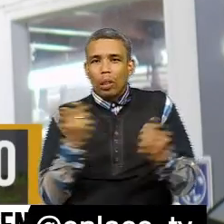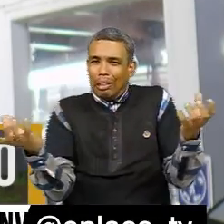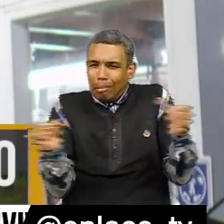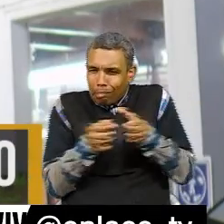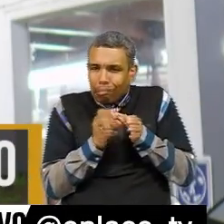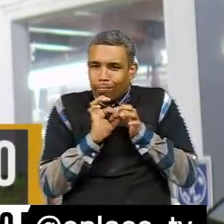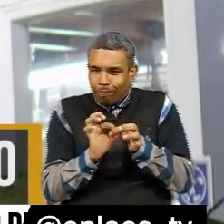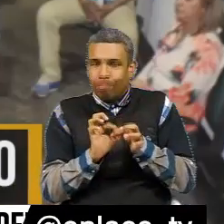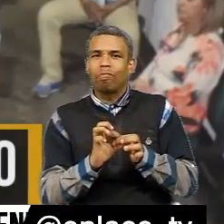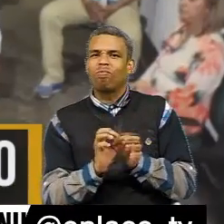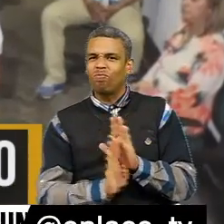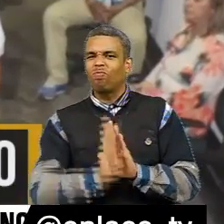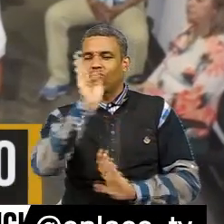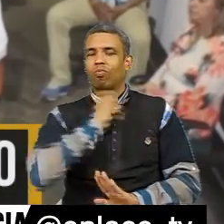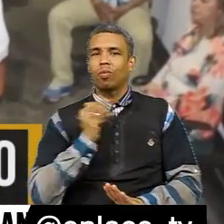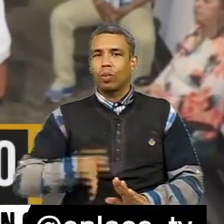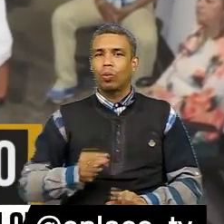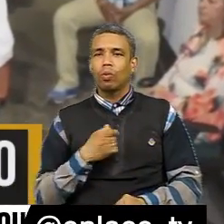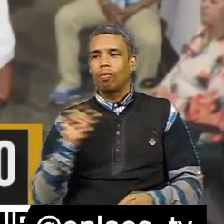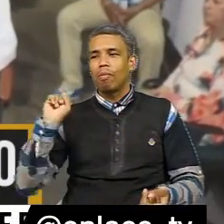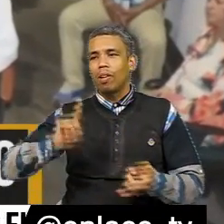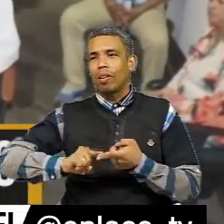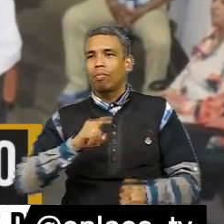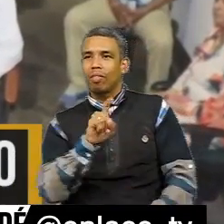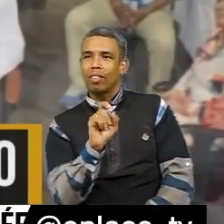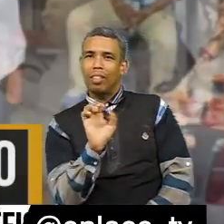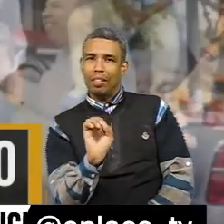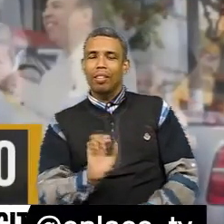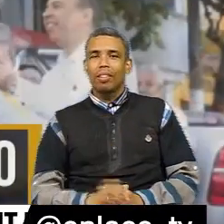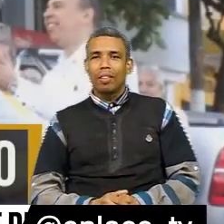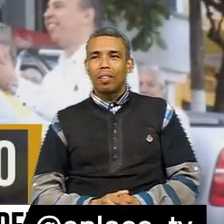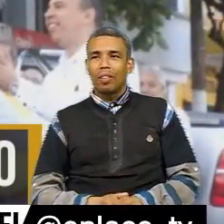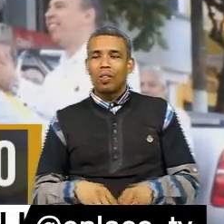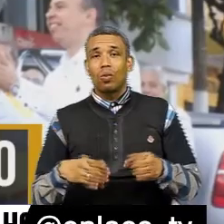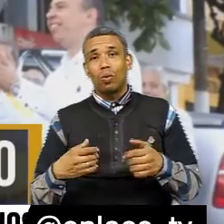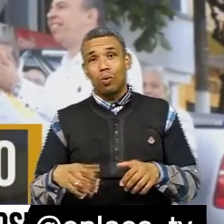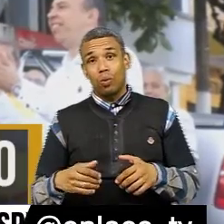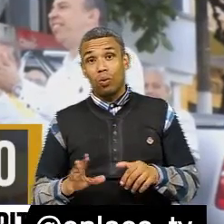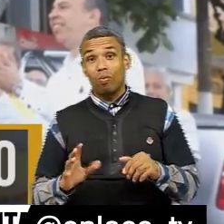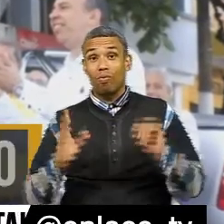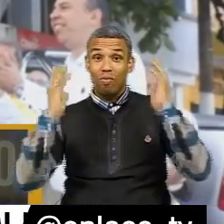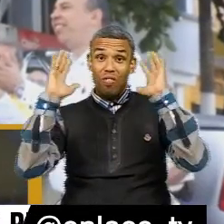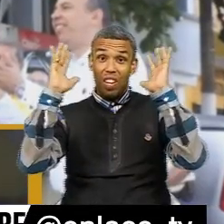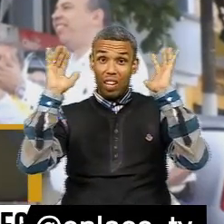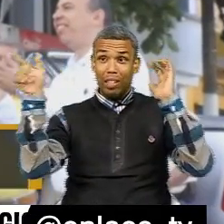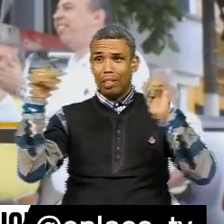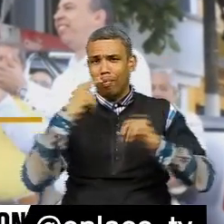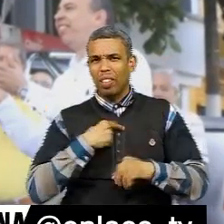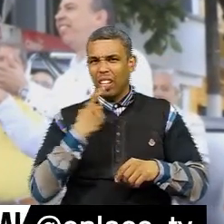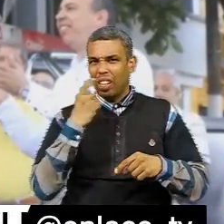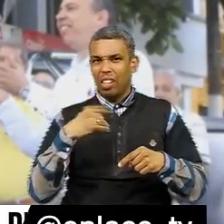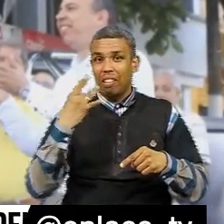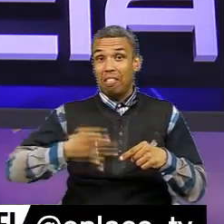grandes cosas para Colombia. En sus 60 años, Talleres Unidos rinde tributo al trabajo máximo capital de la ciudad de Barranca Bermeja y de la